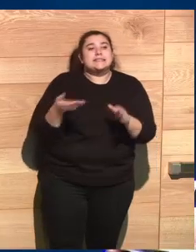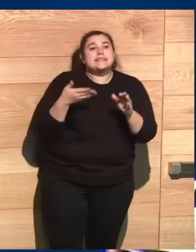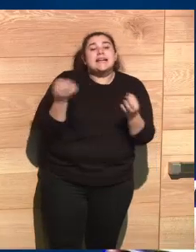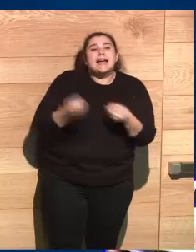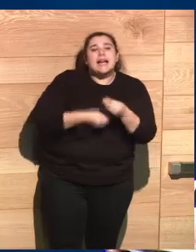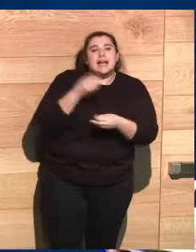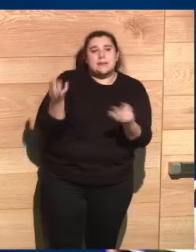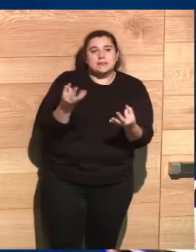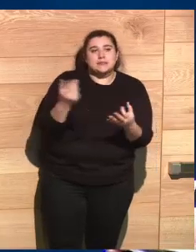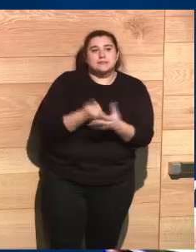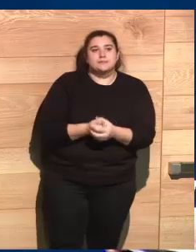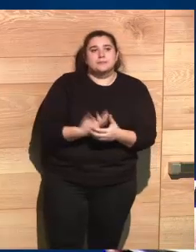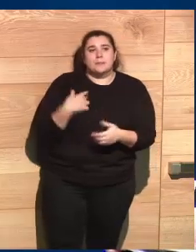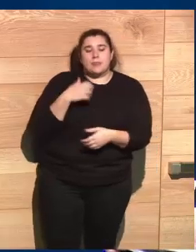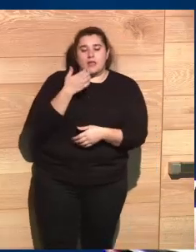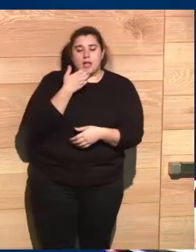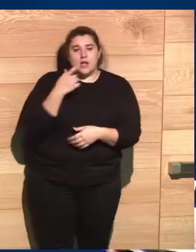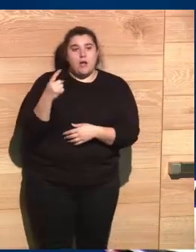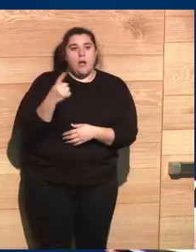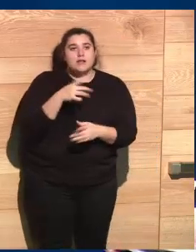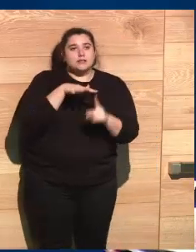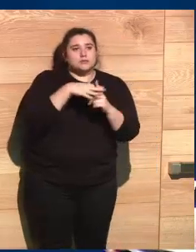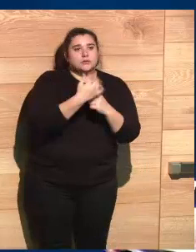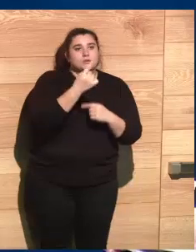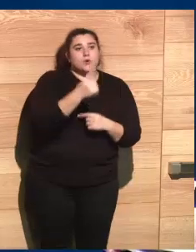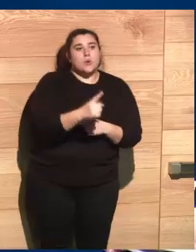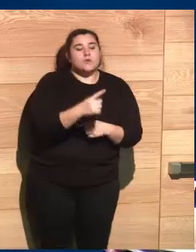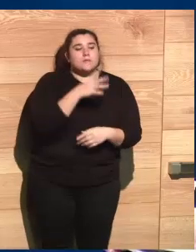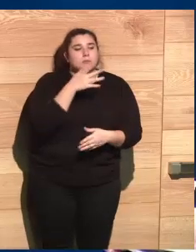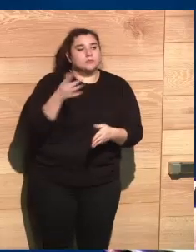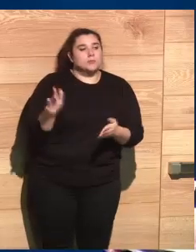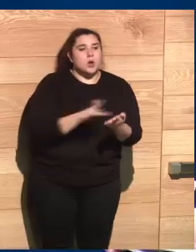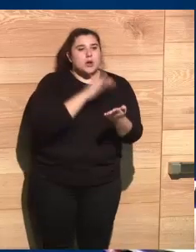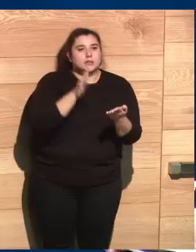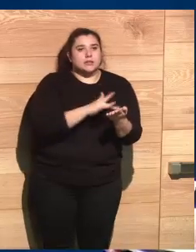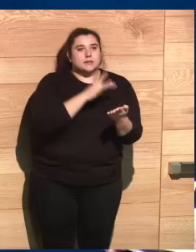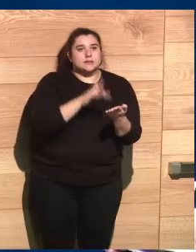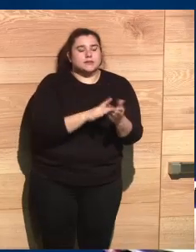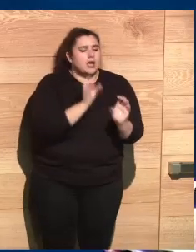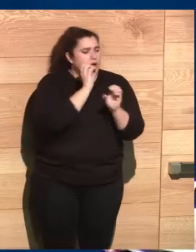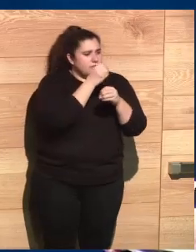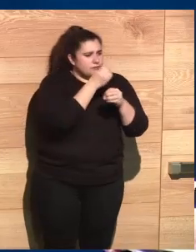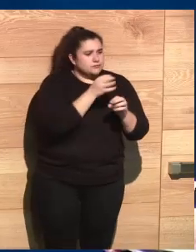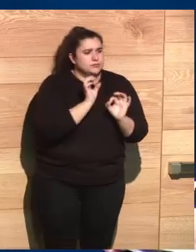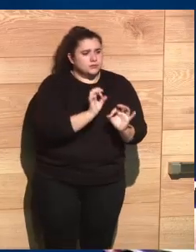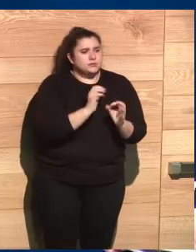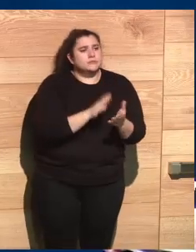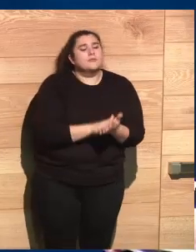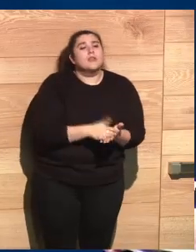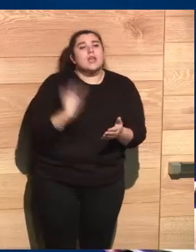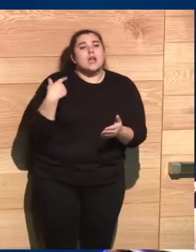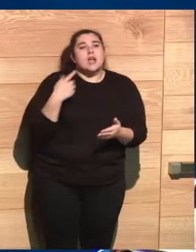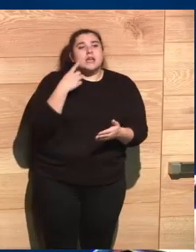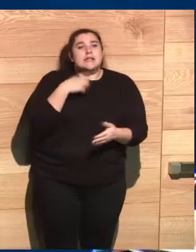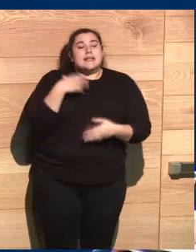uno que compartió, ¿no? Como en un paper en una revista científica, era uno en el que se pusieron a mirar qué pasaba